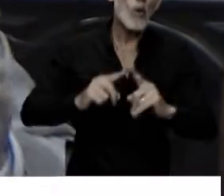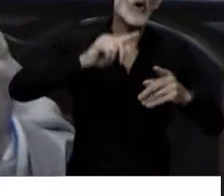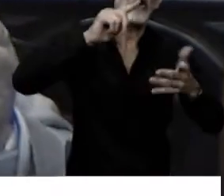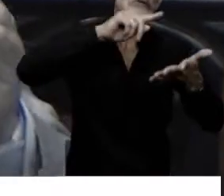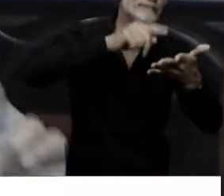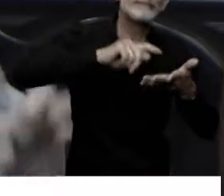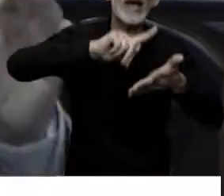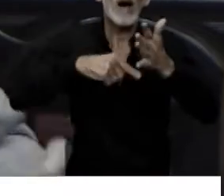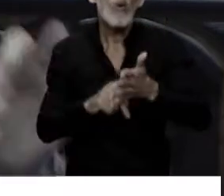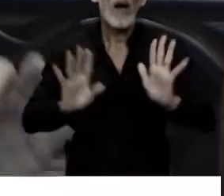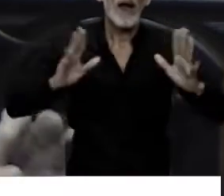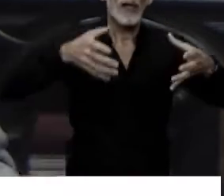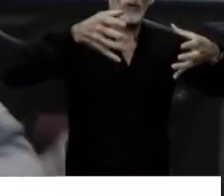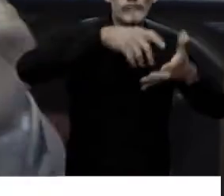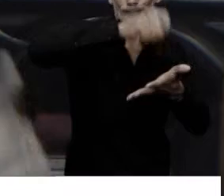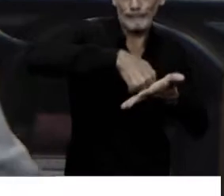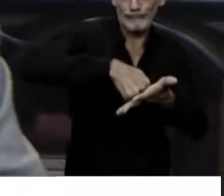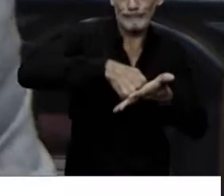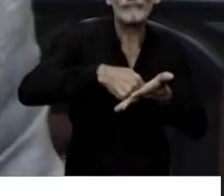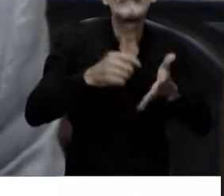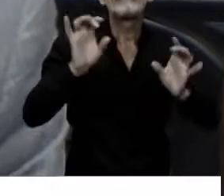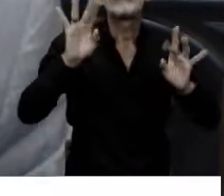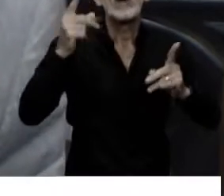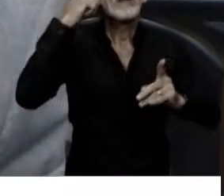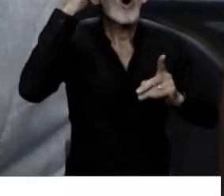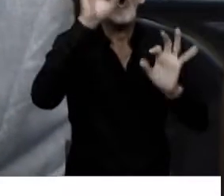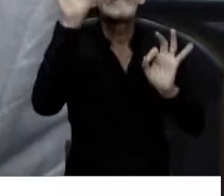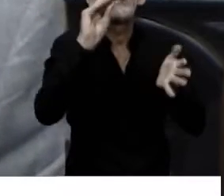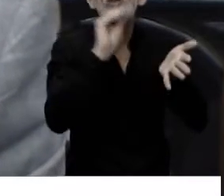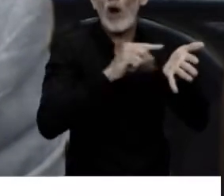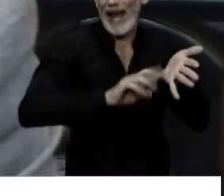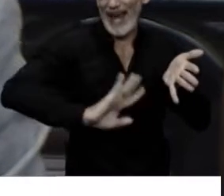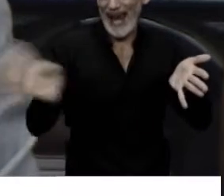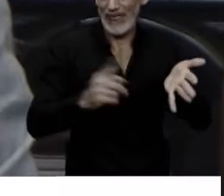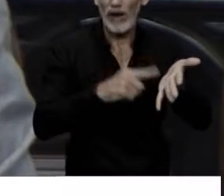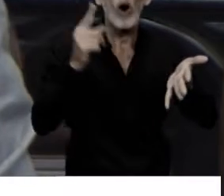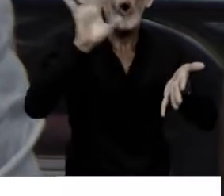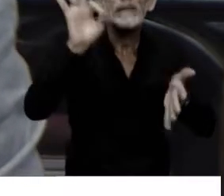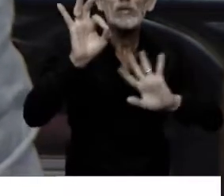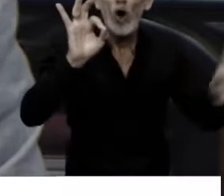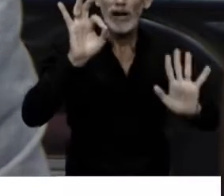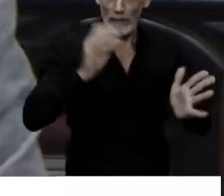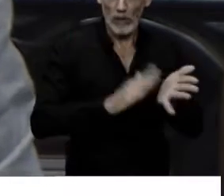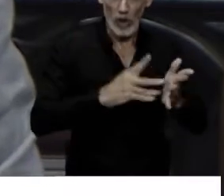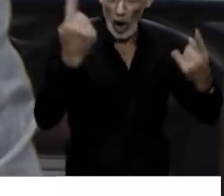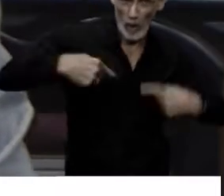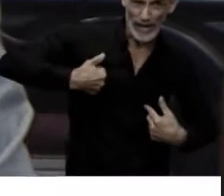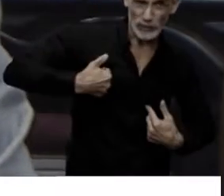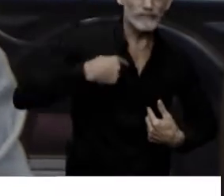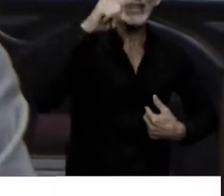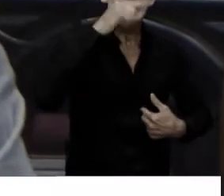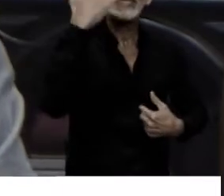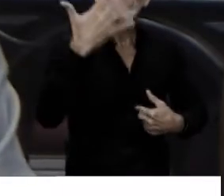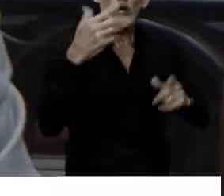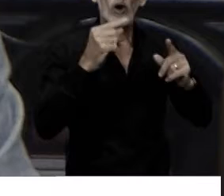tratados, de los órganos de esos tratados, son meras opiniones que deben ser consideradas como tal, pero que no nos obligan. 75,